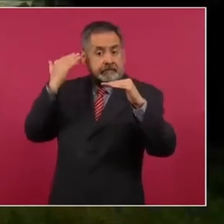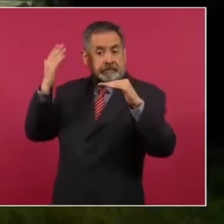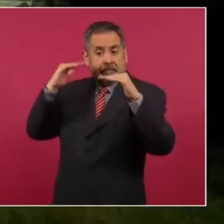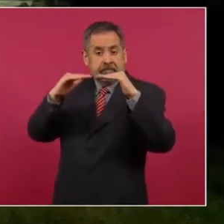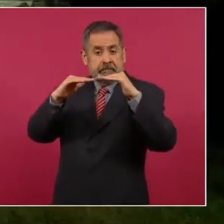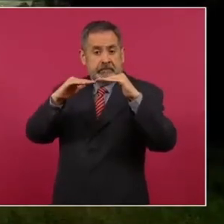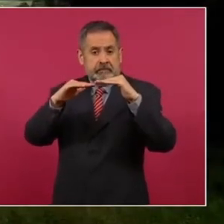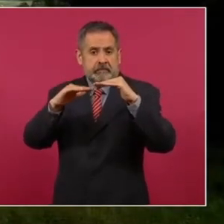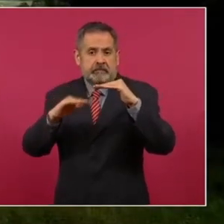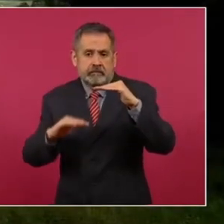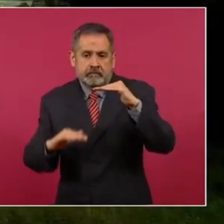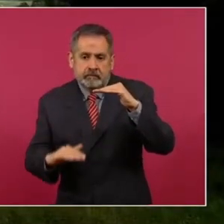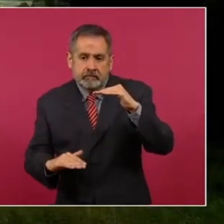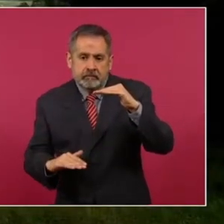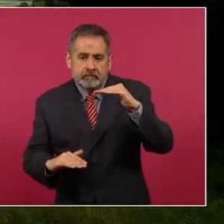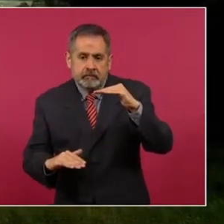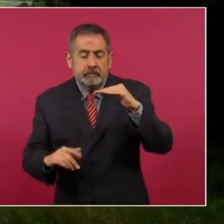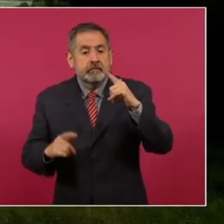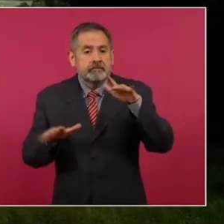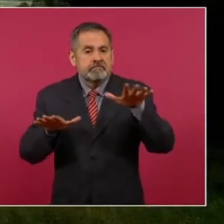Miren lo que se ha hundido.